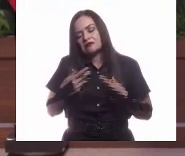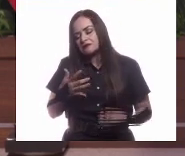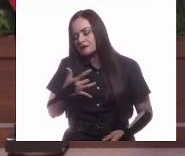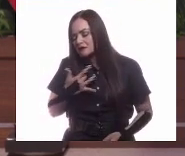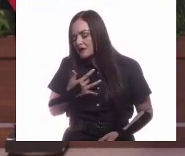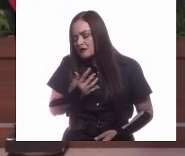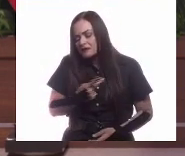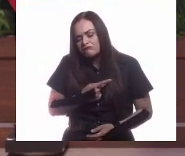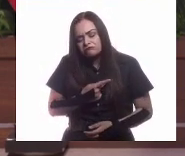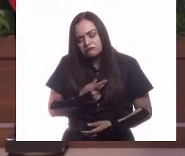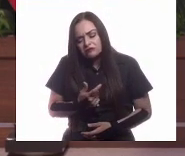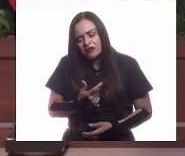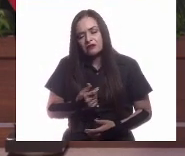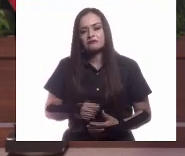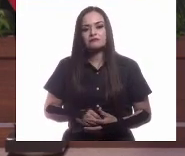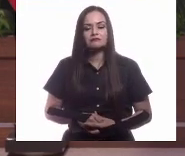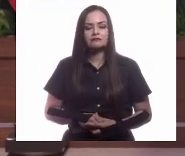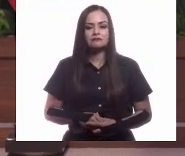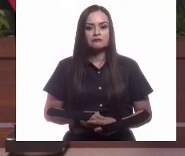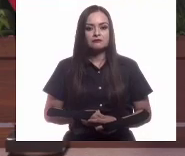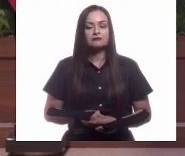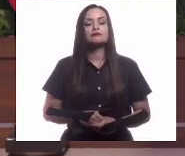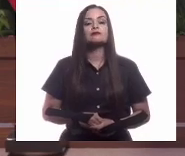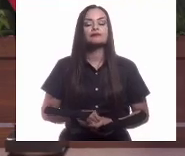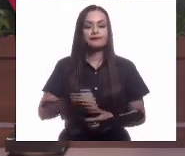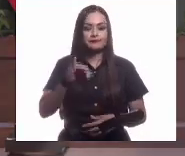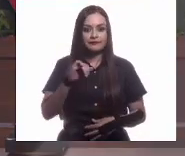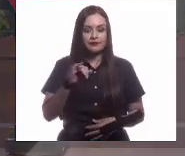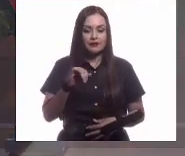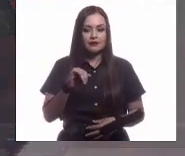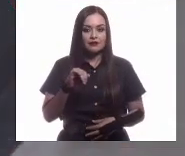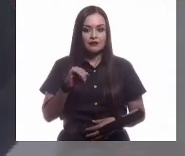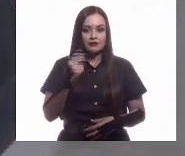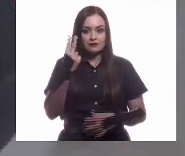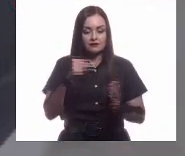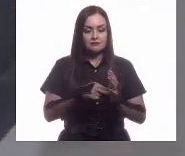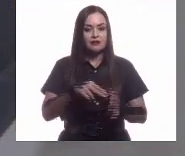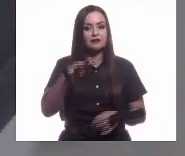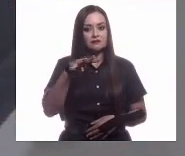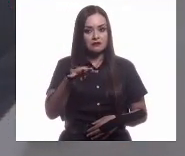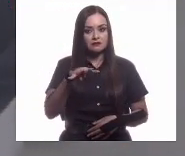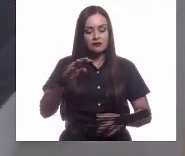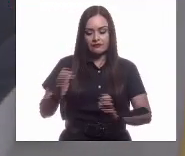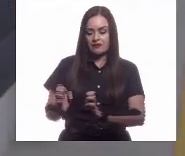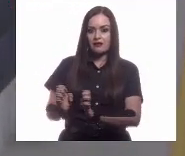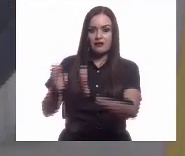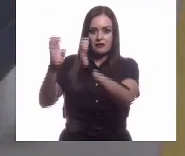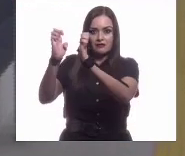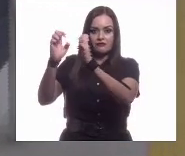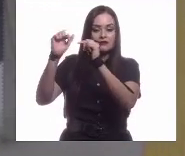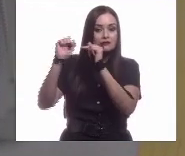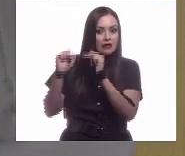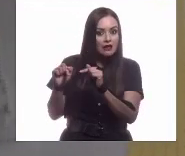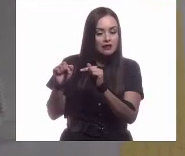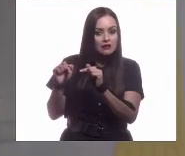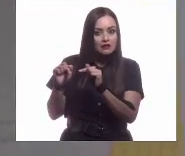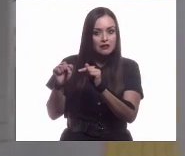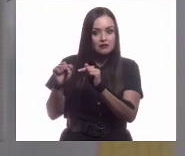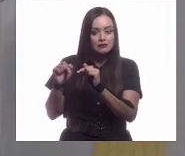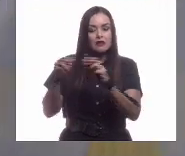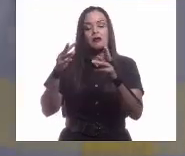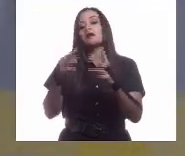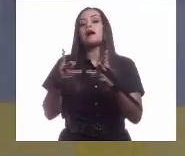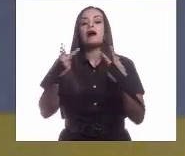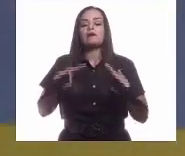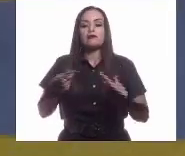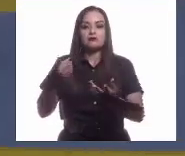vulnerabilidad. Este año entregamos totalmente equipado el nuevo edificio de áreas especializadas de atención a personas